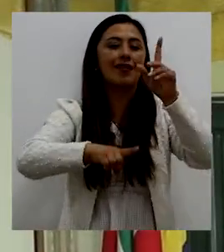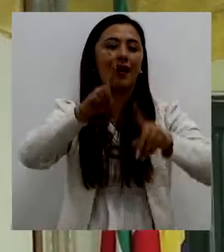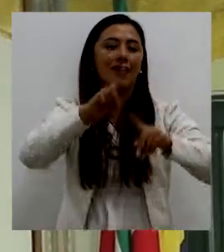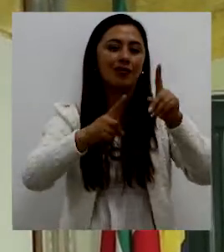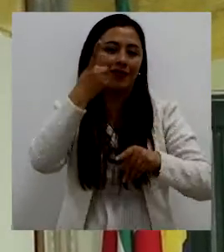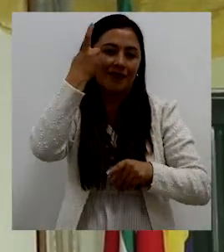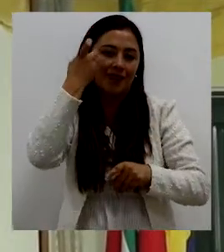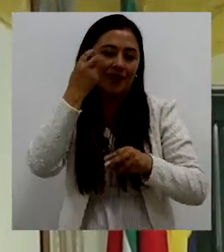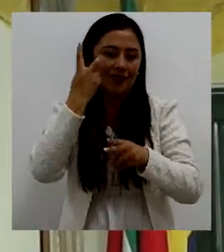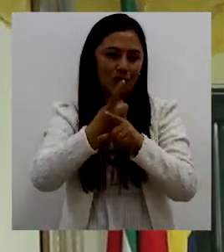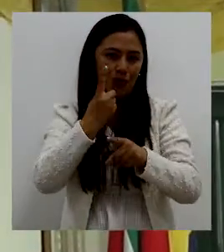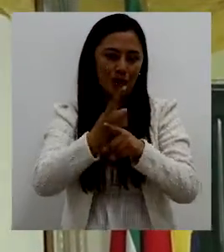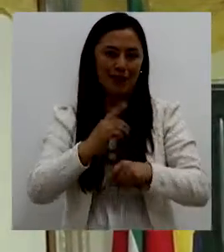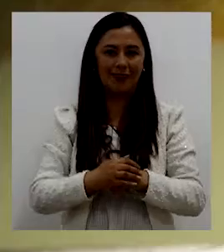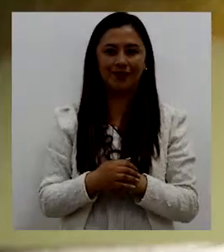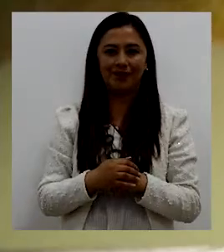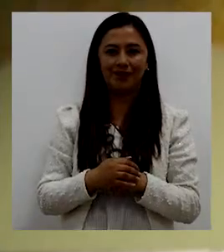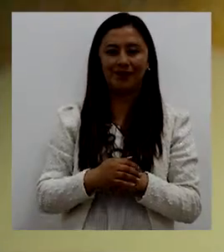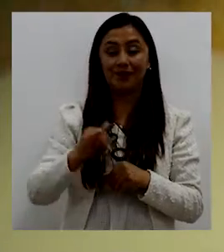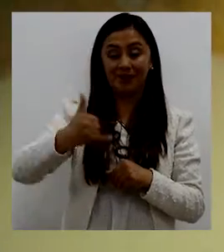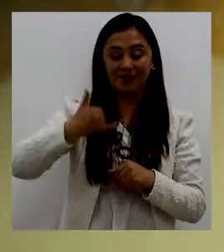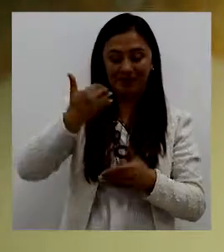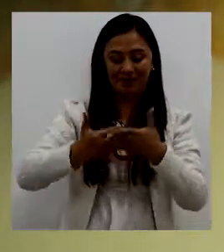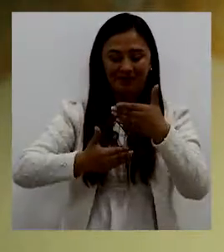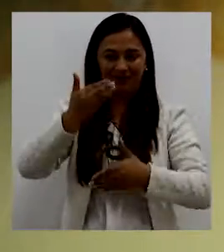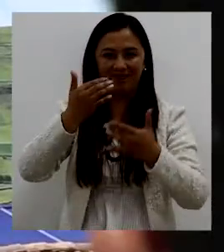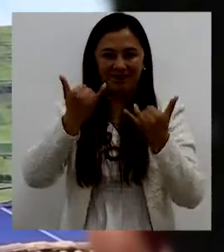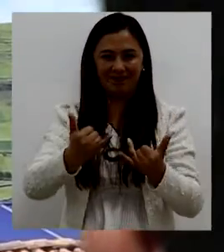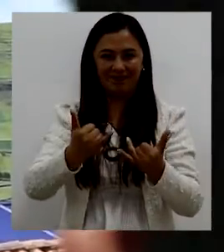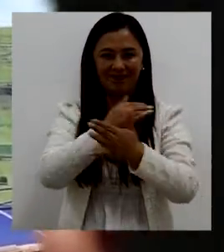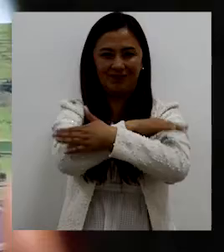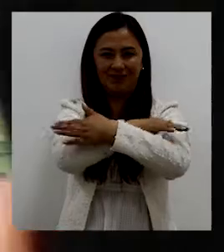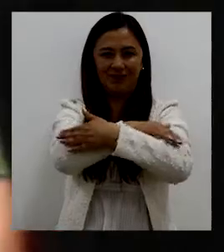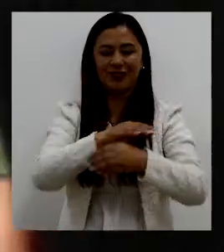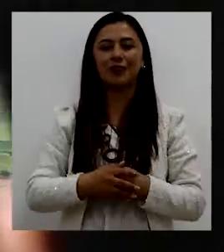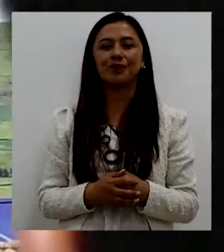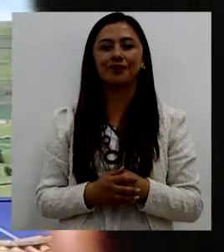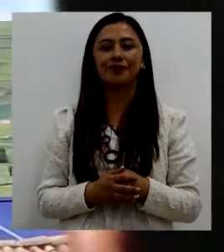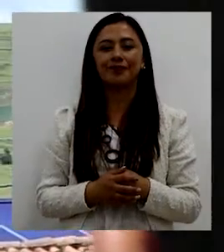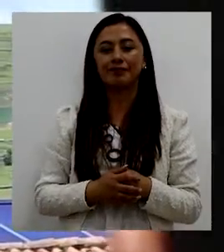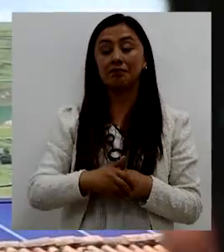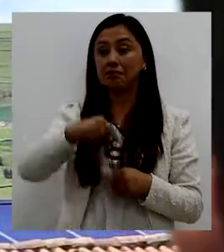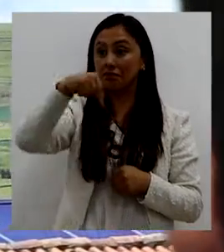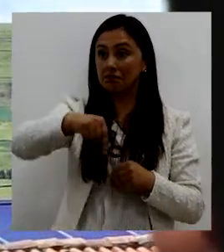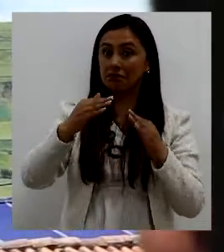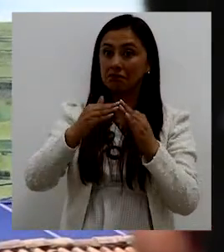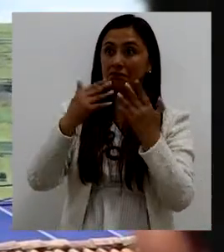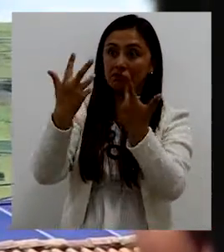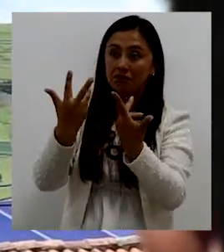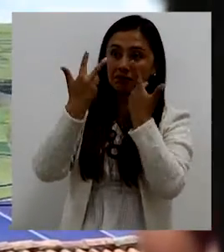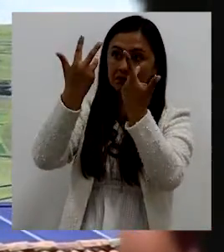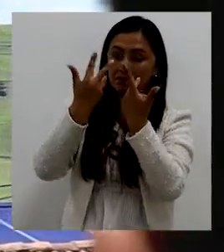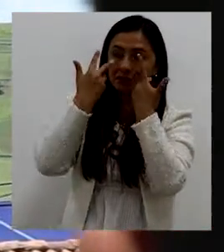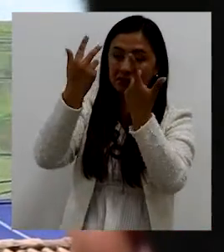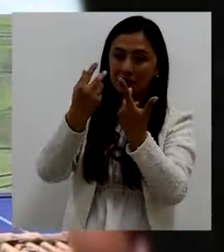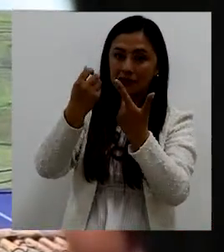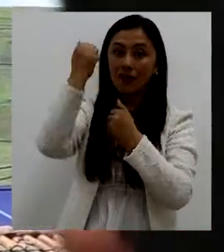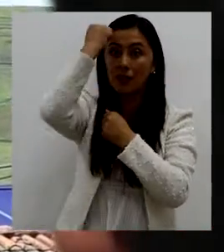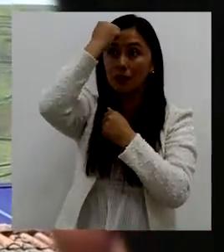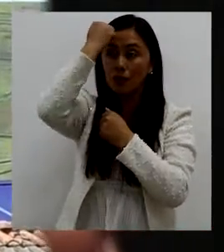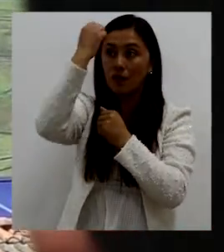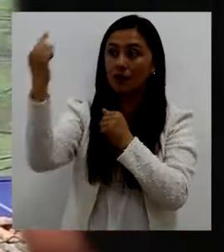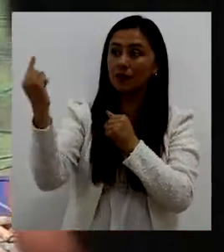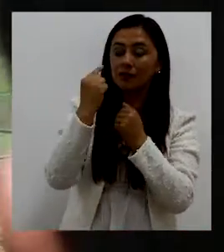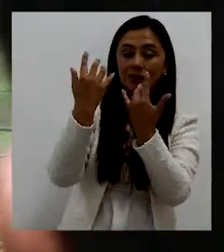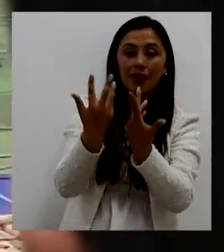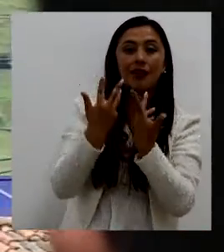imprimirles un valor agregado a los estudiantes a partir de un sistema educativo. La implementación de la clase me parece, primero que todo, pues muy súper, porque